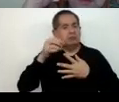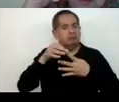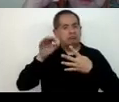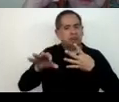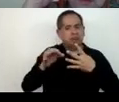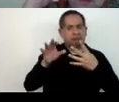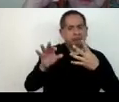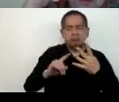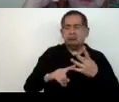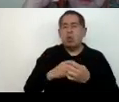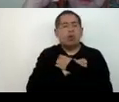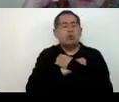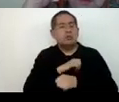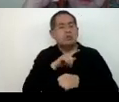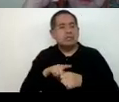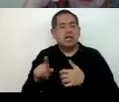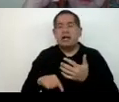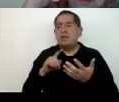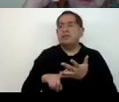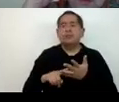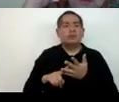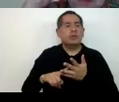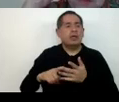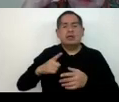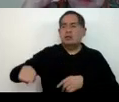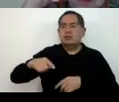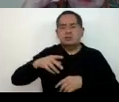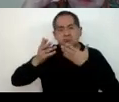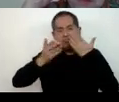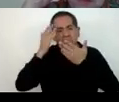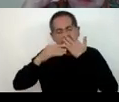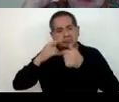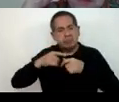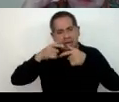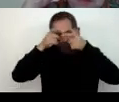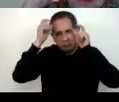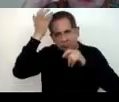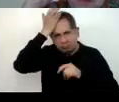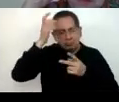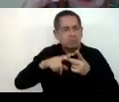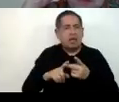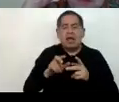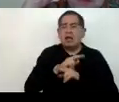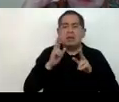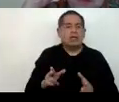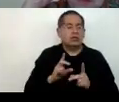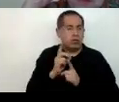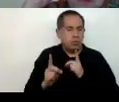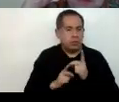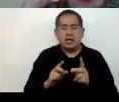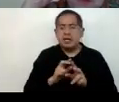especial, enfermería, educación física, rehabilitación deportiva, rehabilitación